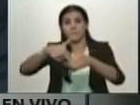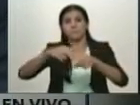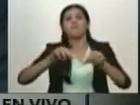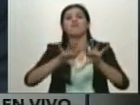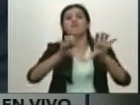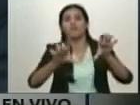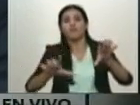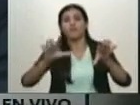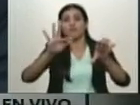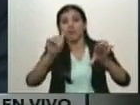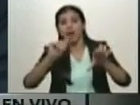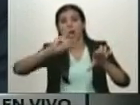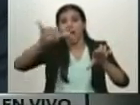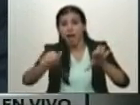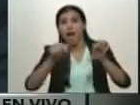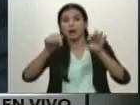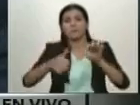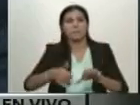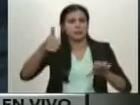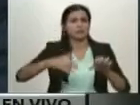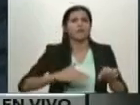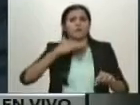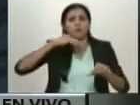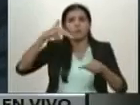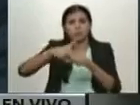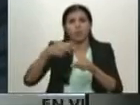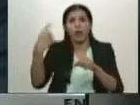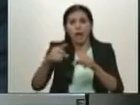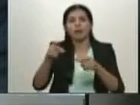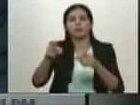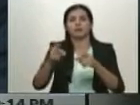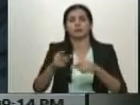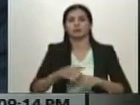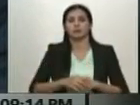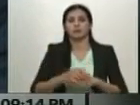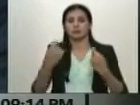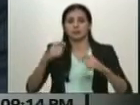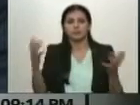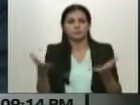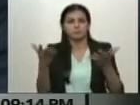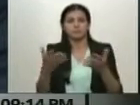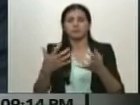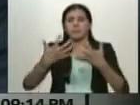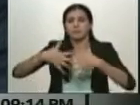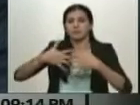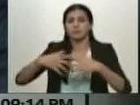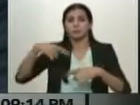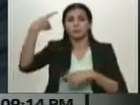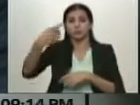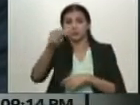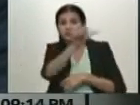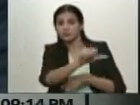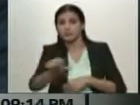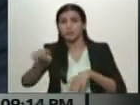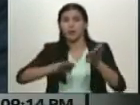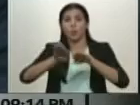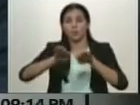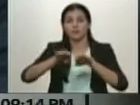esto, digamos, esta iniciativa que vamos a inaugurar la próxima semana, este jueves,